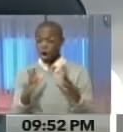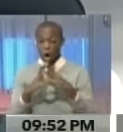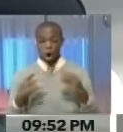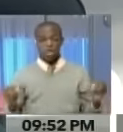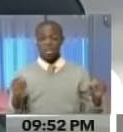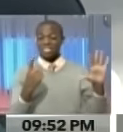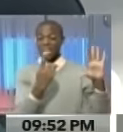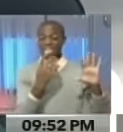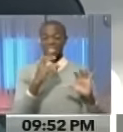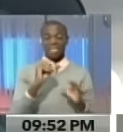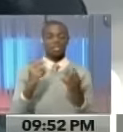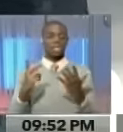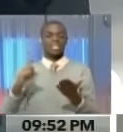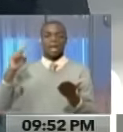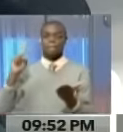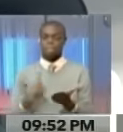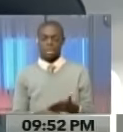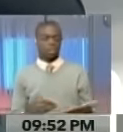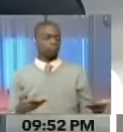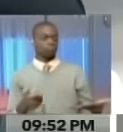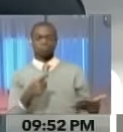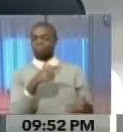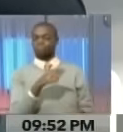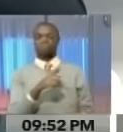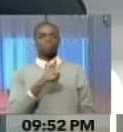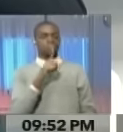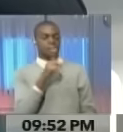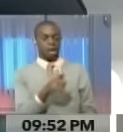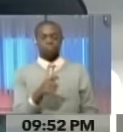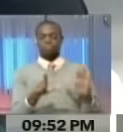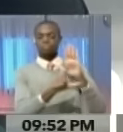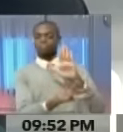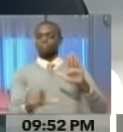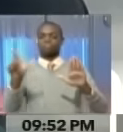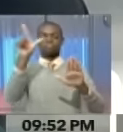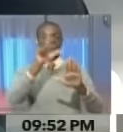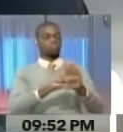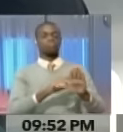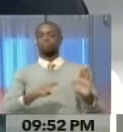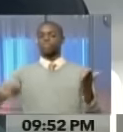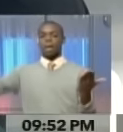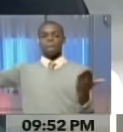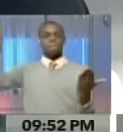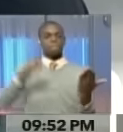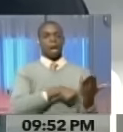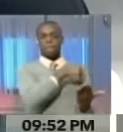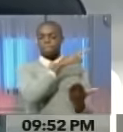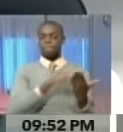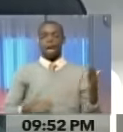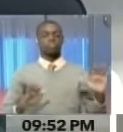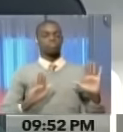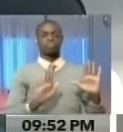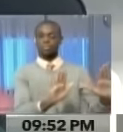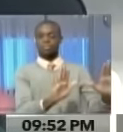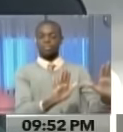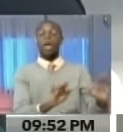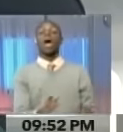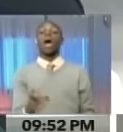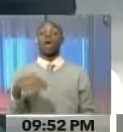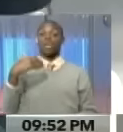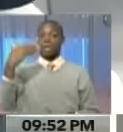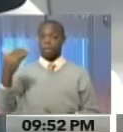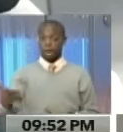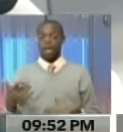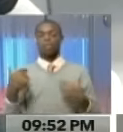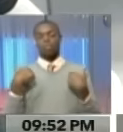Nacional electoral dijo Estos son ilegales Estos son irrit luego viene el proceso de que esto también es muy importante de